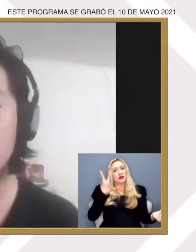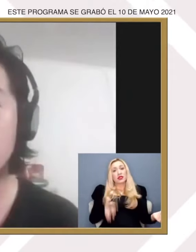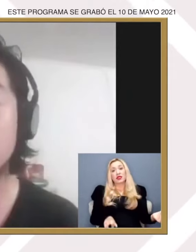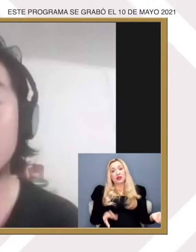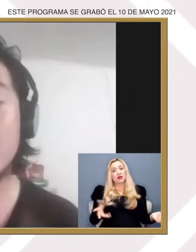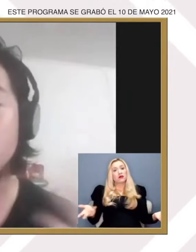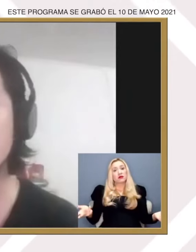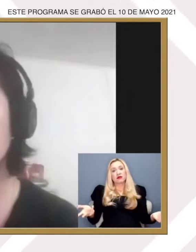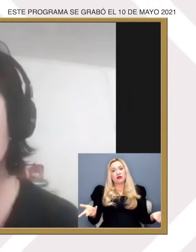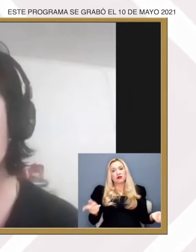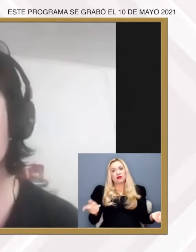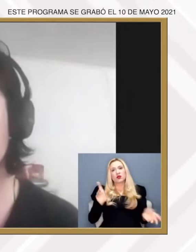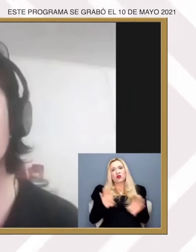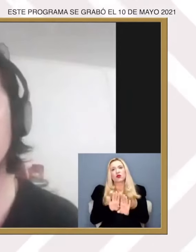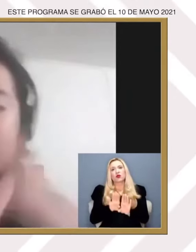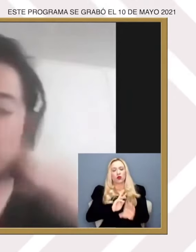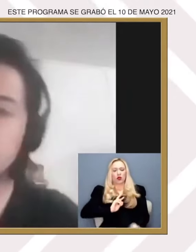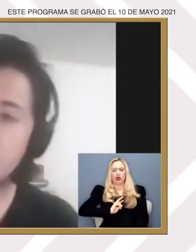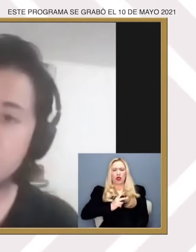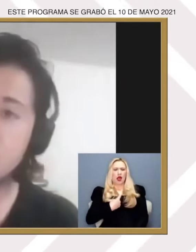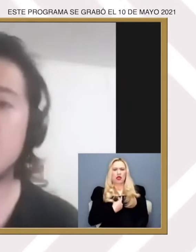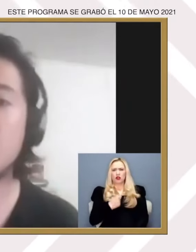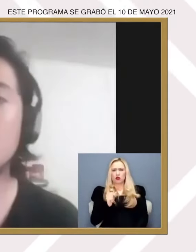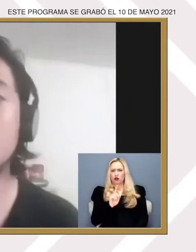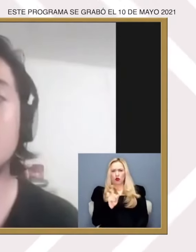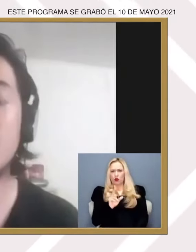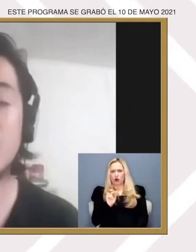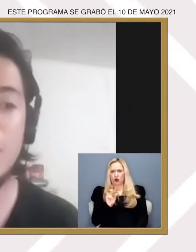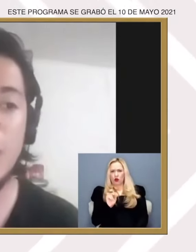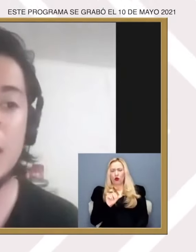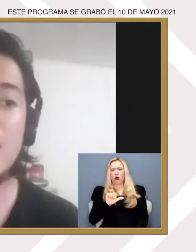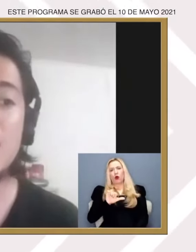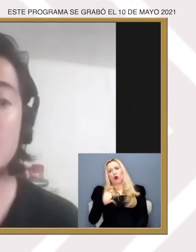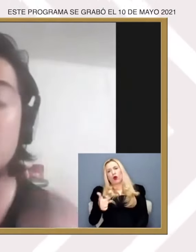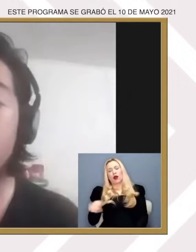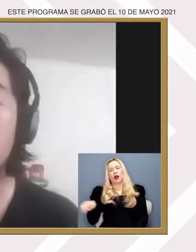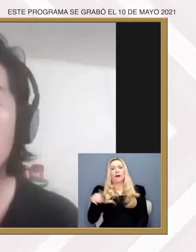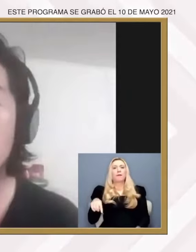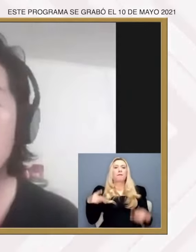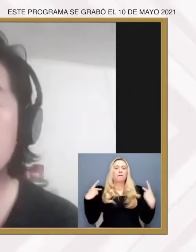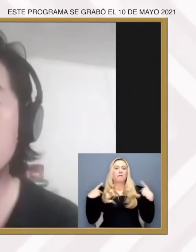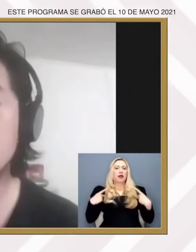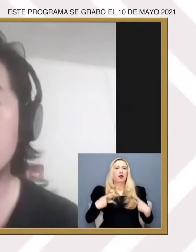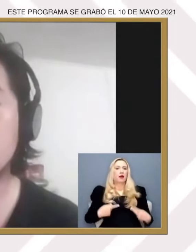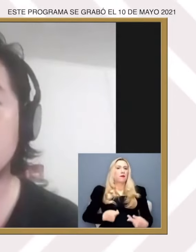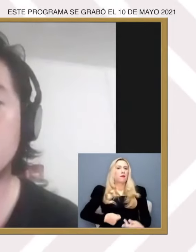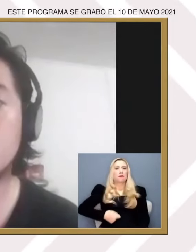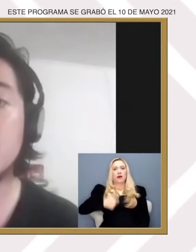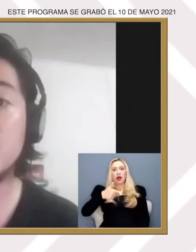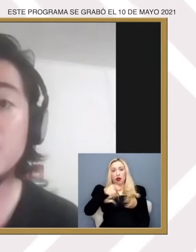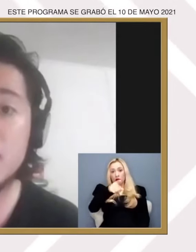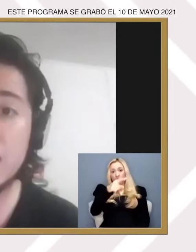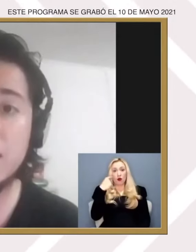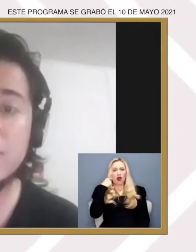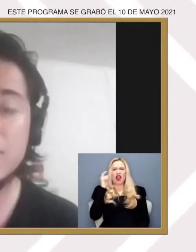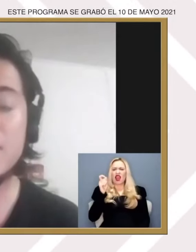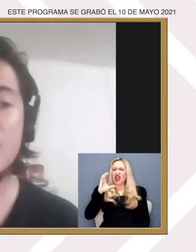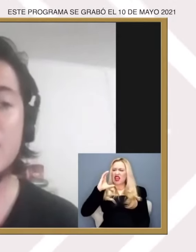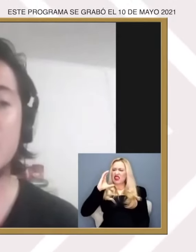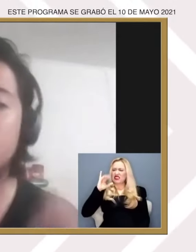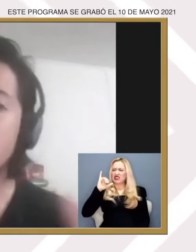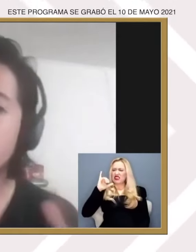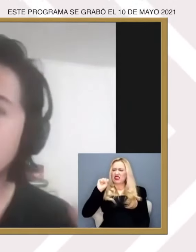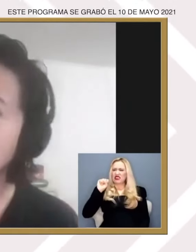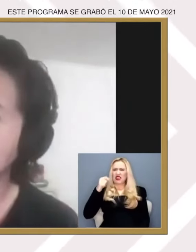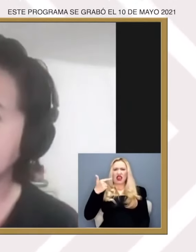cisgénero me refiero a que no son trans, es lo contrario, para aquellas personas que igual, y es la primera vez que están escuchando el término cisgénero, es